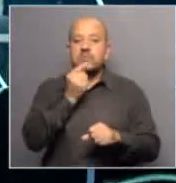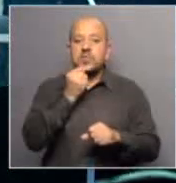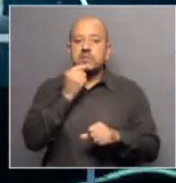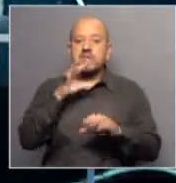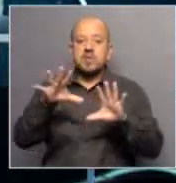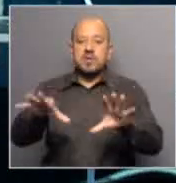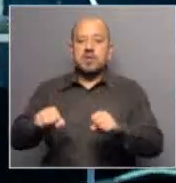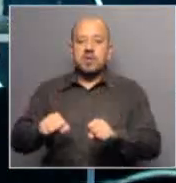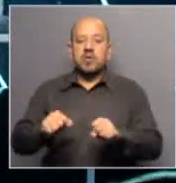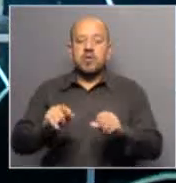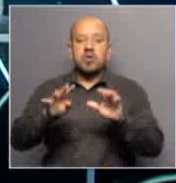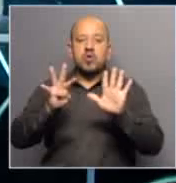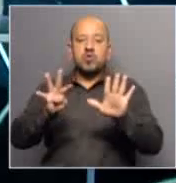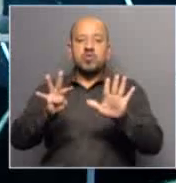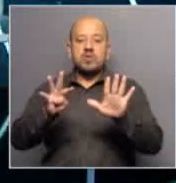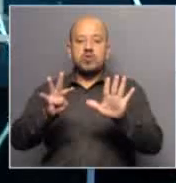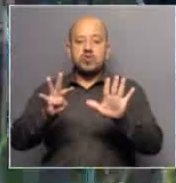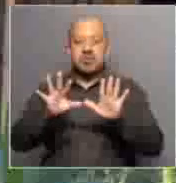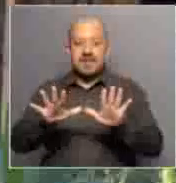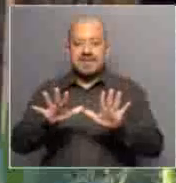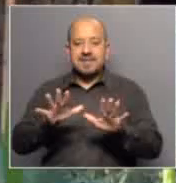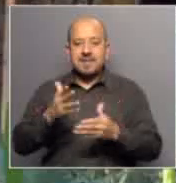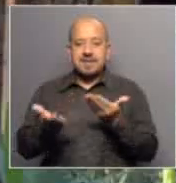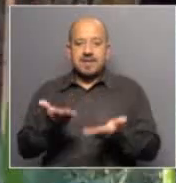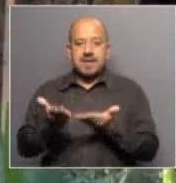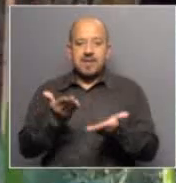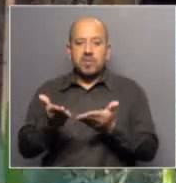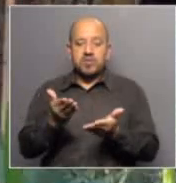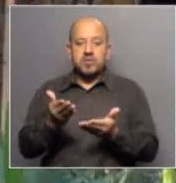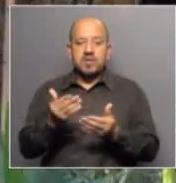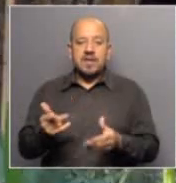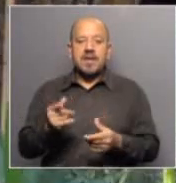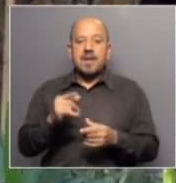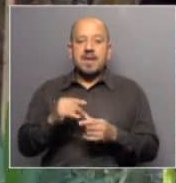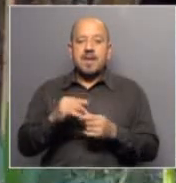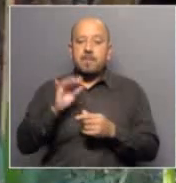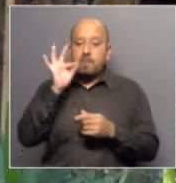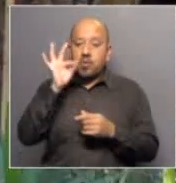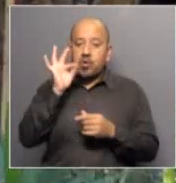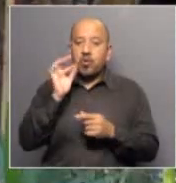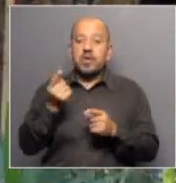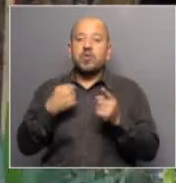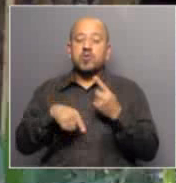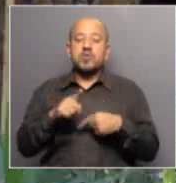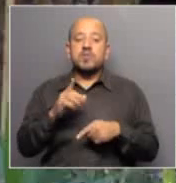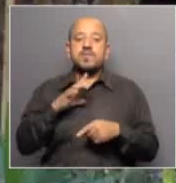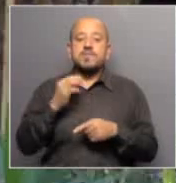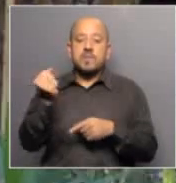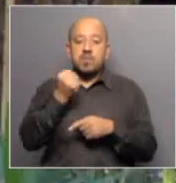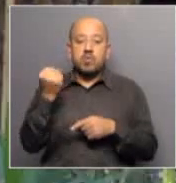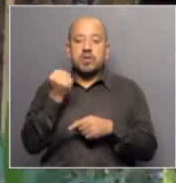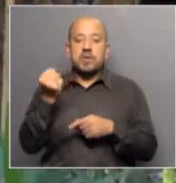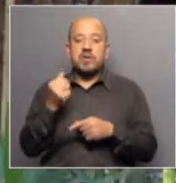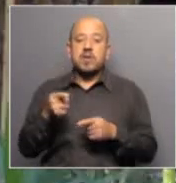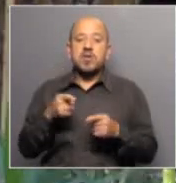policía agarró 910 kilos de marihuana, es decir, no llegaba a las 2 avionetas. Entonces, la importancia que tienen en el combate